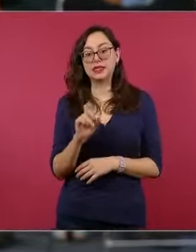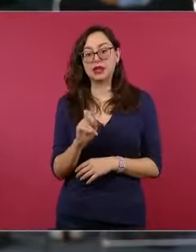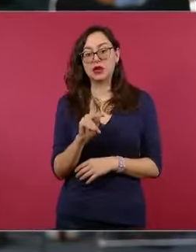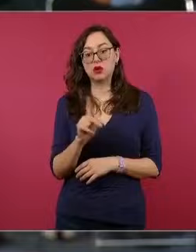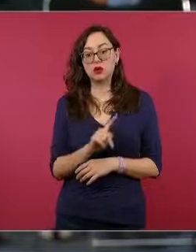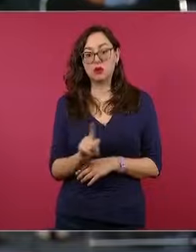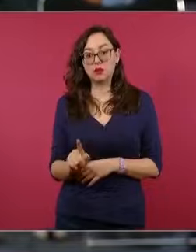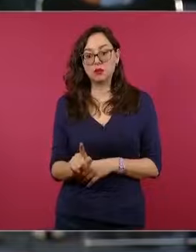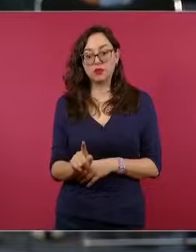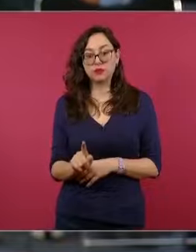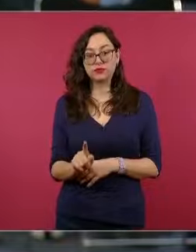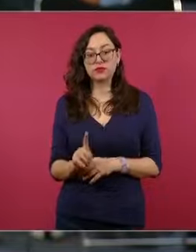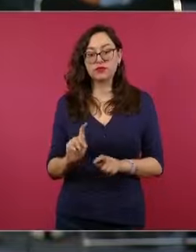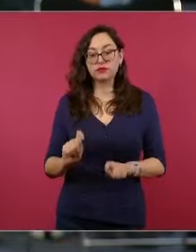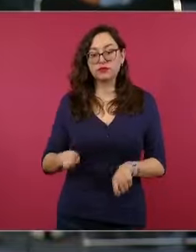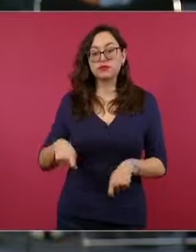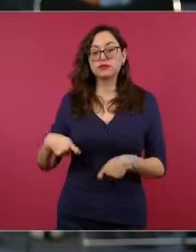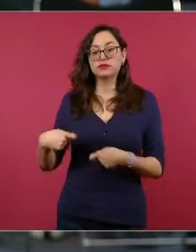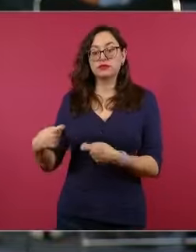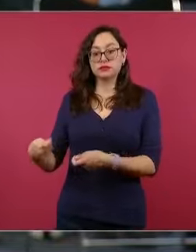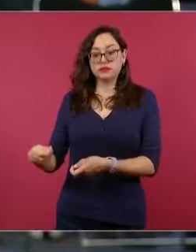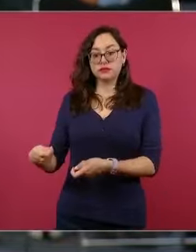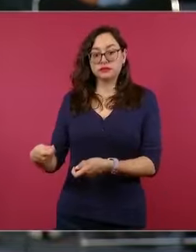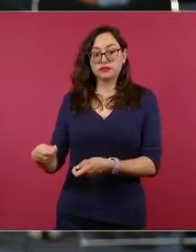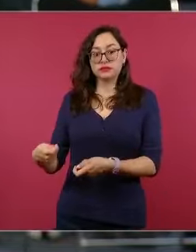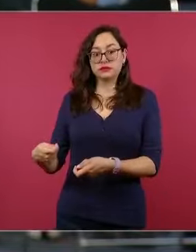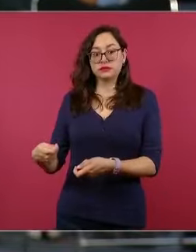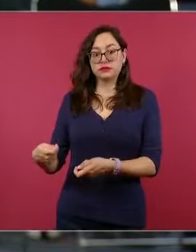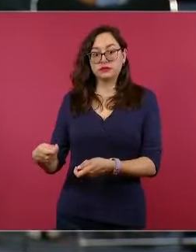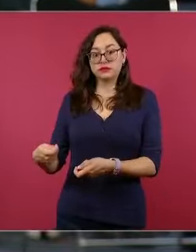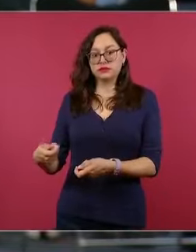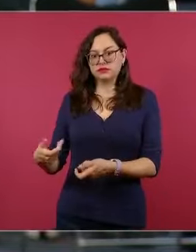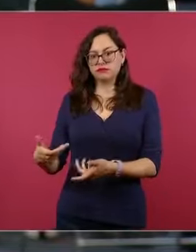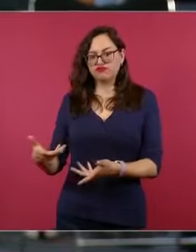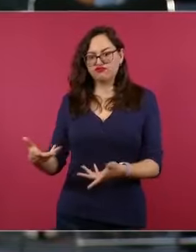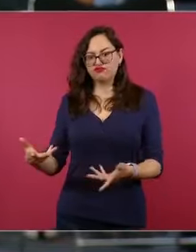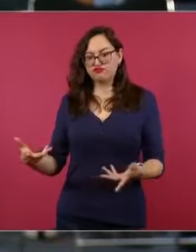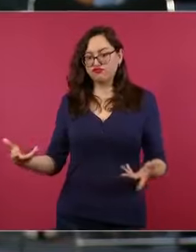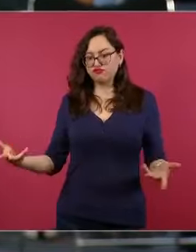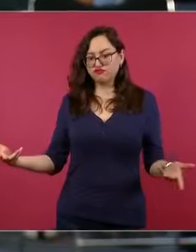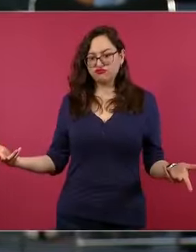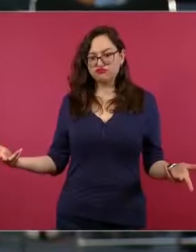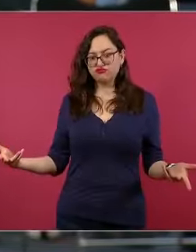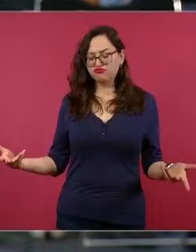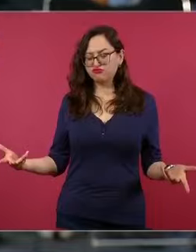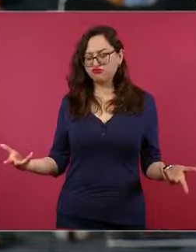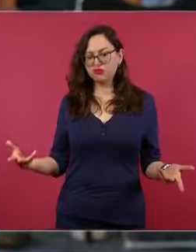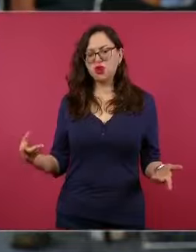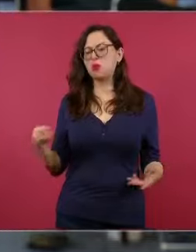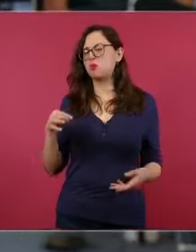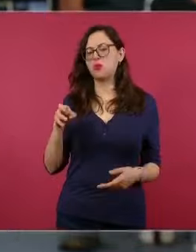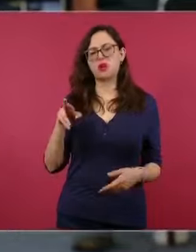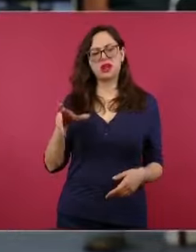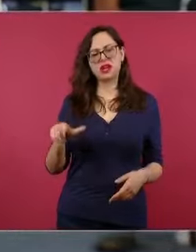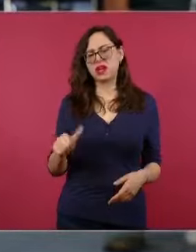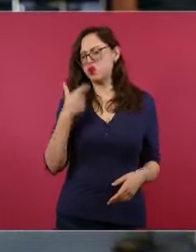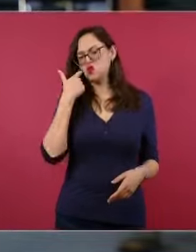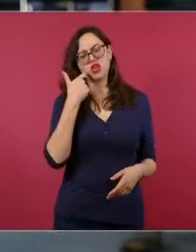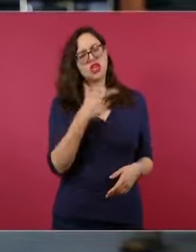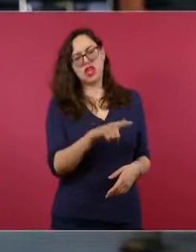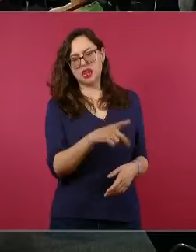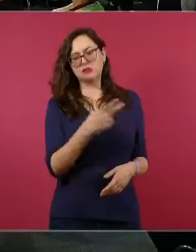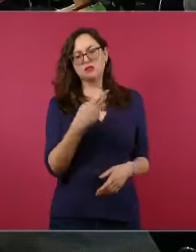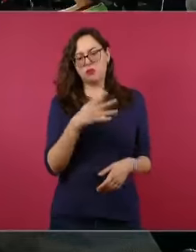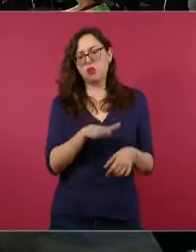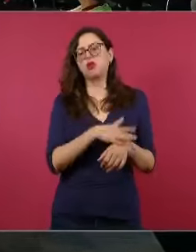padres para que lo coordine ella o sea todos los los Pues tampoco los de morena los quieren Pues porque saben perfectamente Quiénes